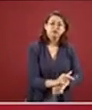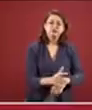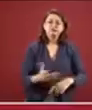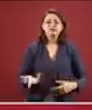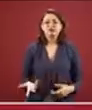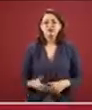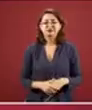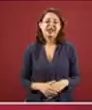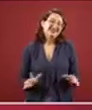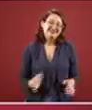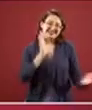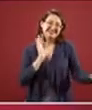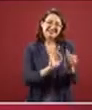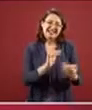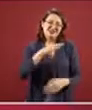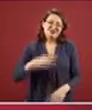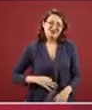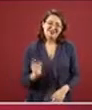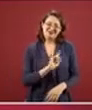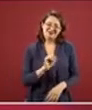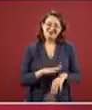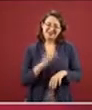No tan así, pues,